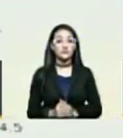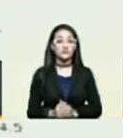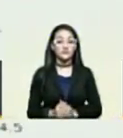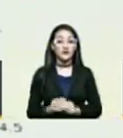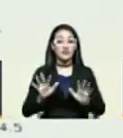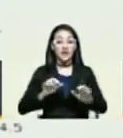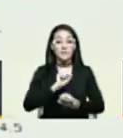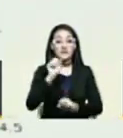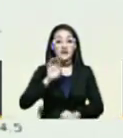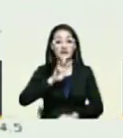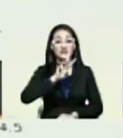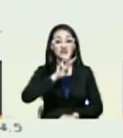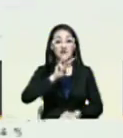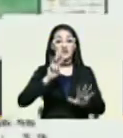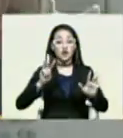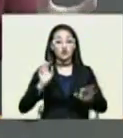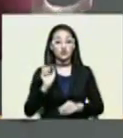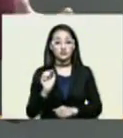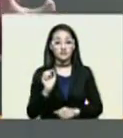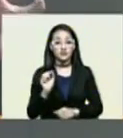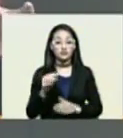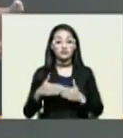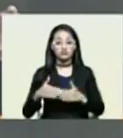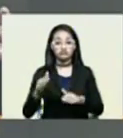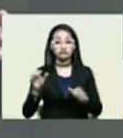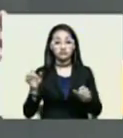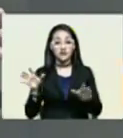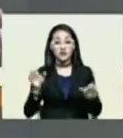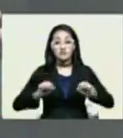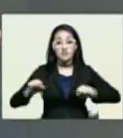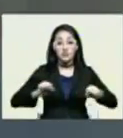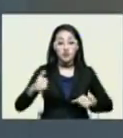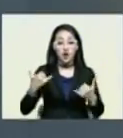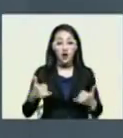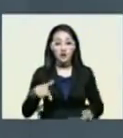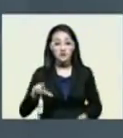10:38, es el reporte sobre el sismo que ocurrió en la ciudad de Caracas.